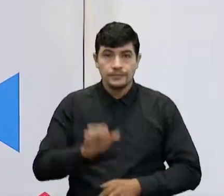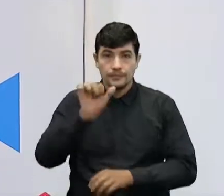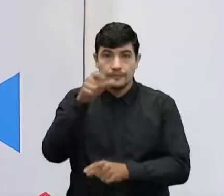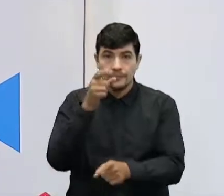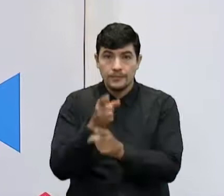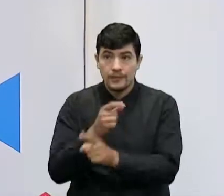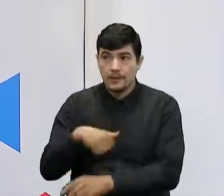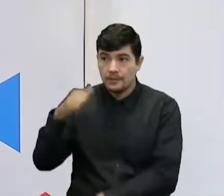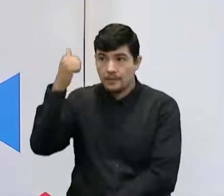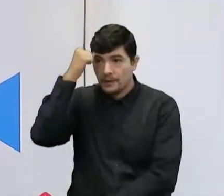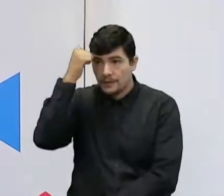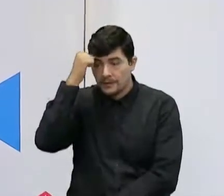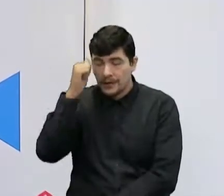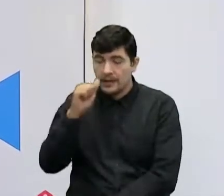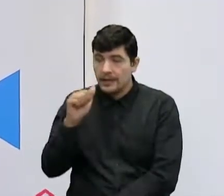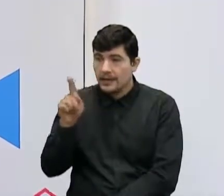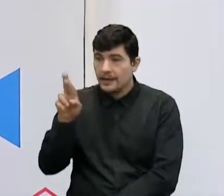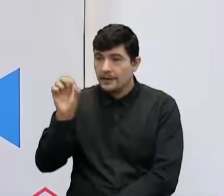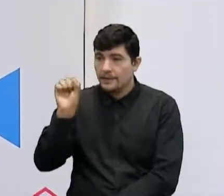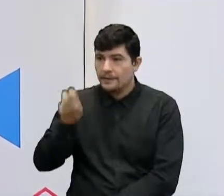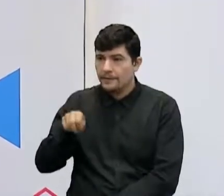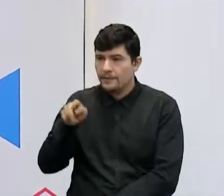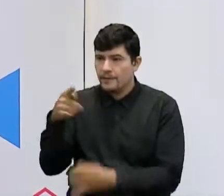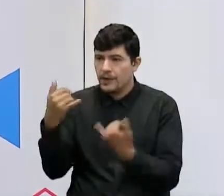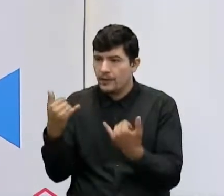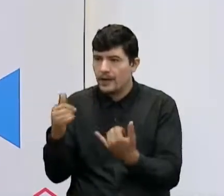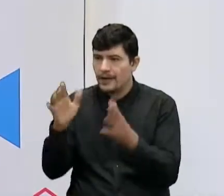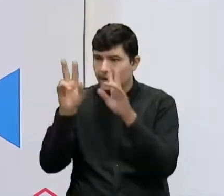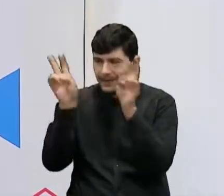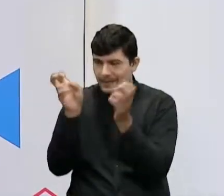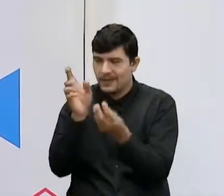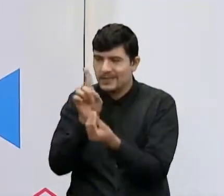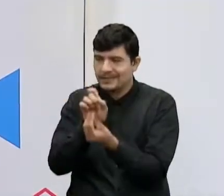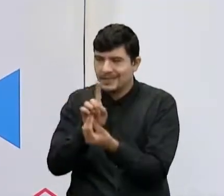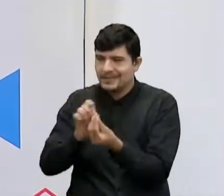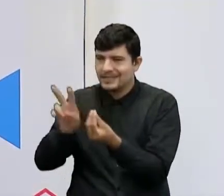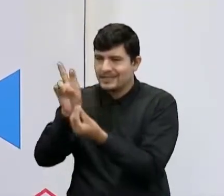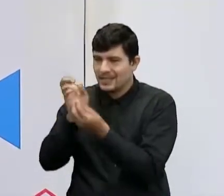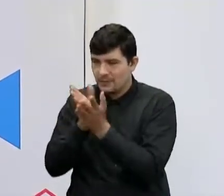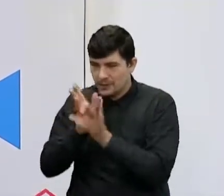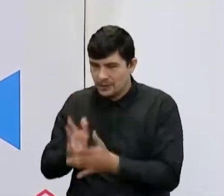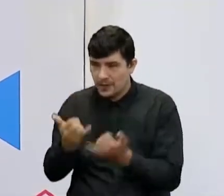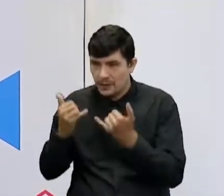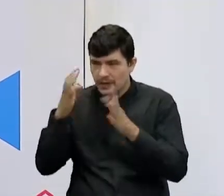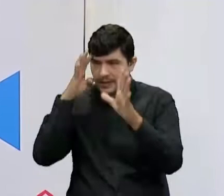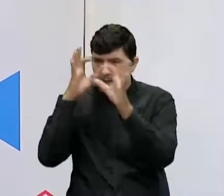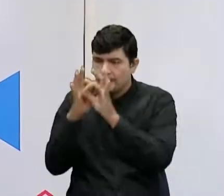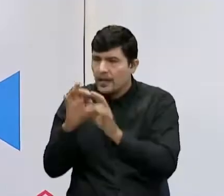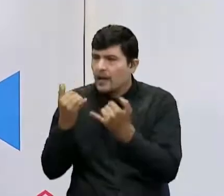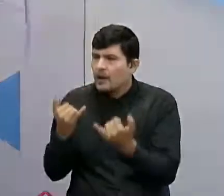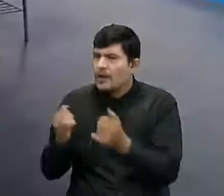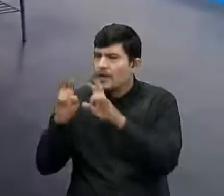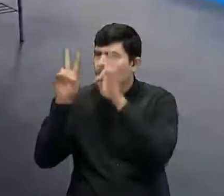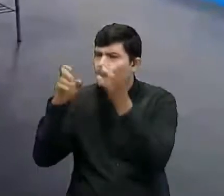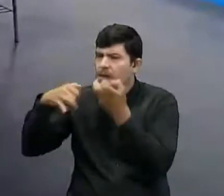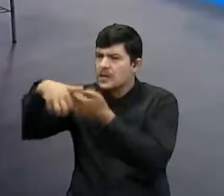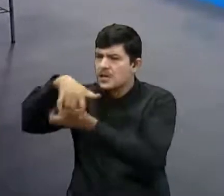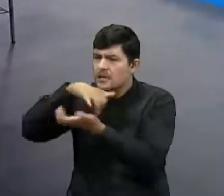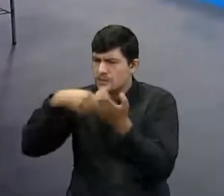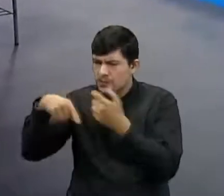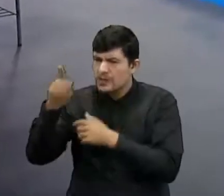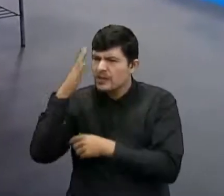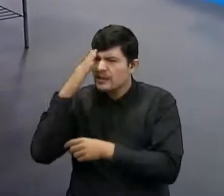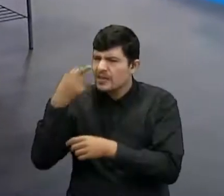Profe, Mr. Frank, vamos a empezar con nuestro primer segmento que son los chicos de sexto y séptimo bachillerato Vamos a hablarles de ecosistemas ¿Usted sabe qué es